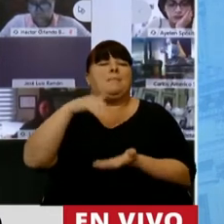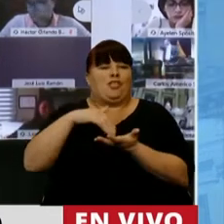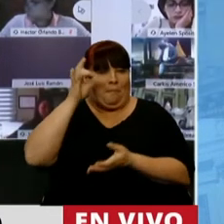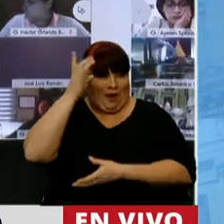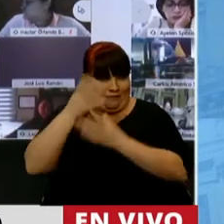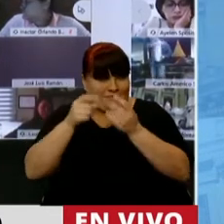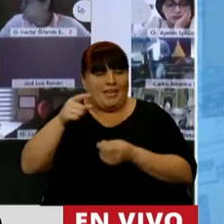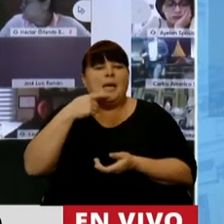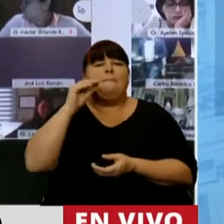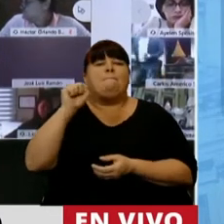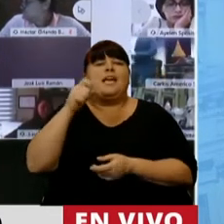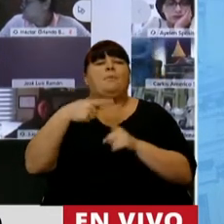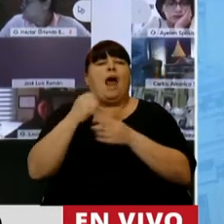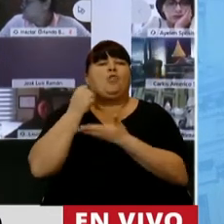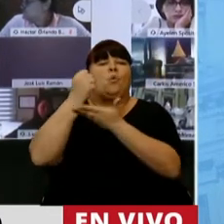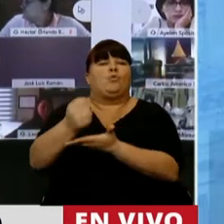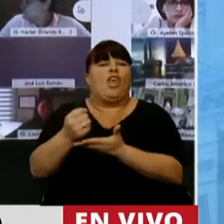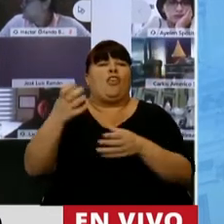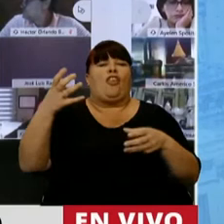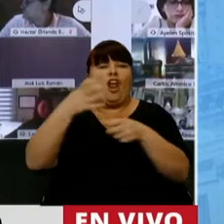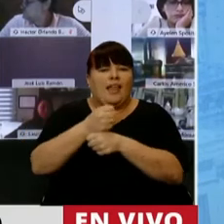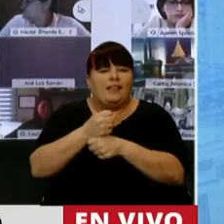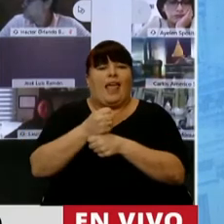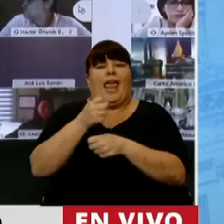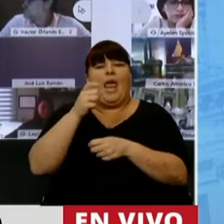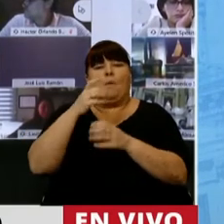7 mil millones de pesos en subsidio al transporte